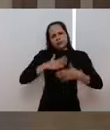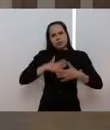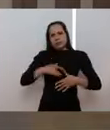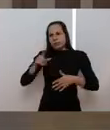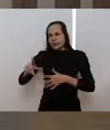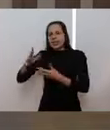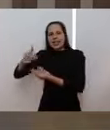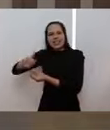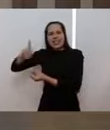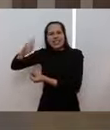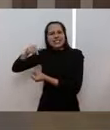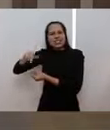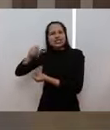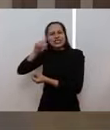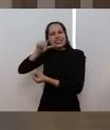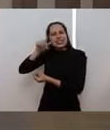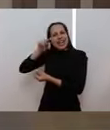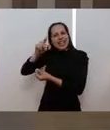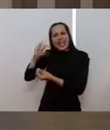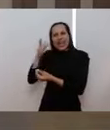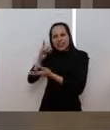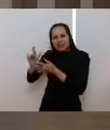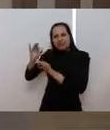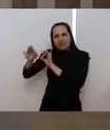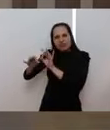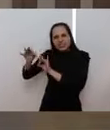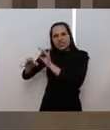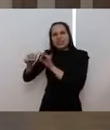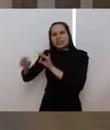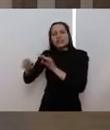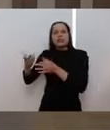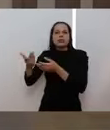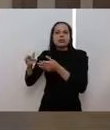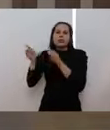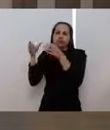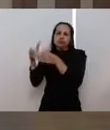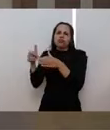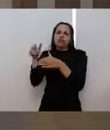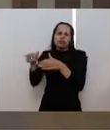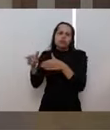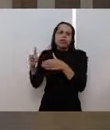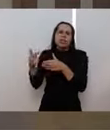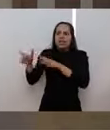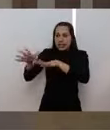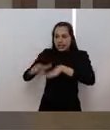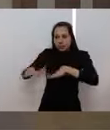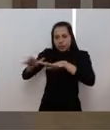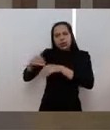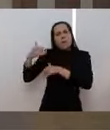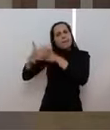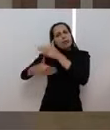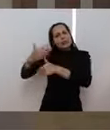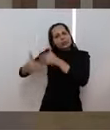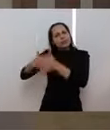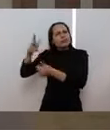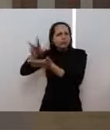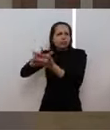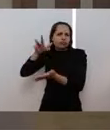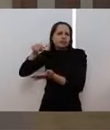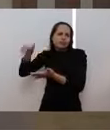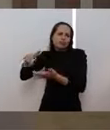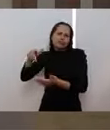han generado una serie de números una serie de espacios para que tengan en proceso autorizador y cada vez se facilita más